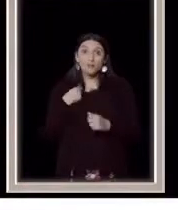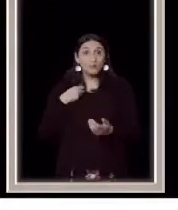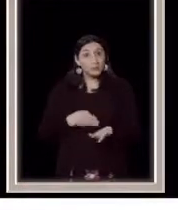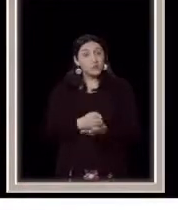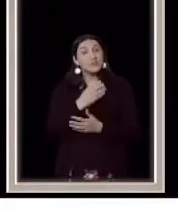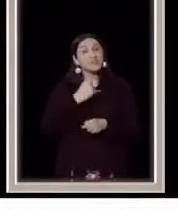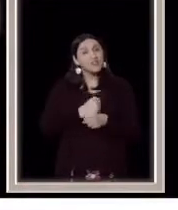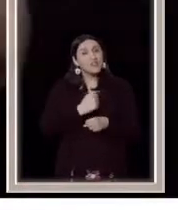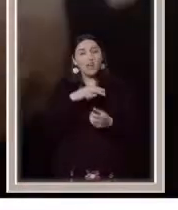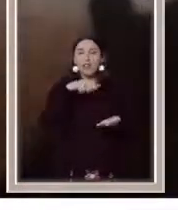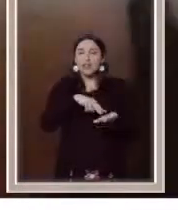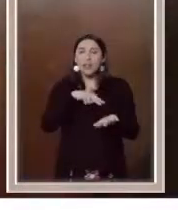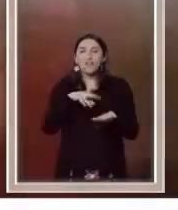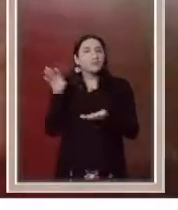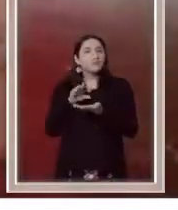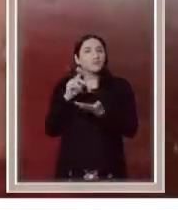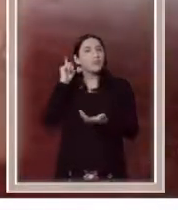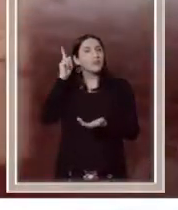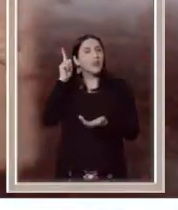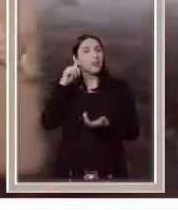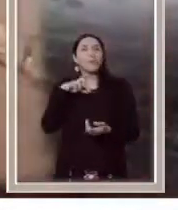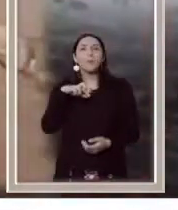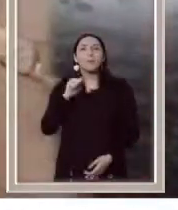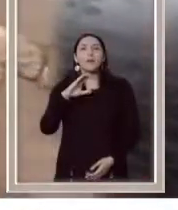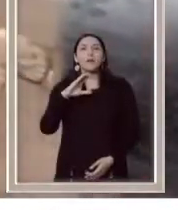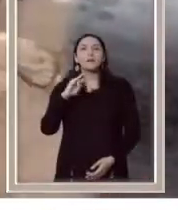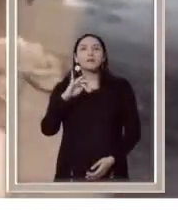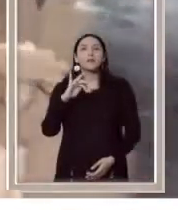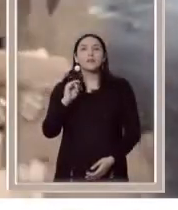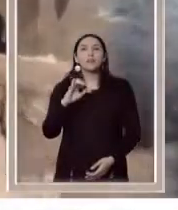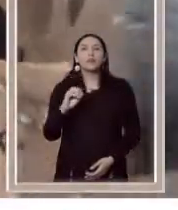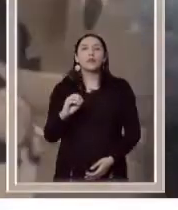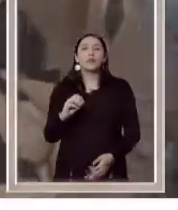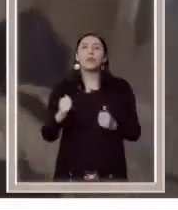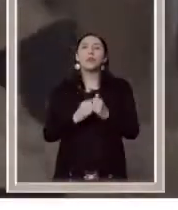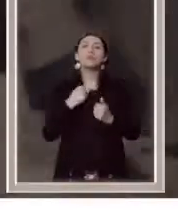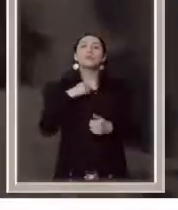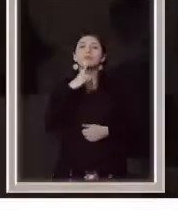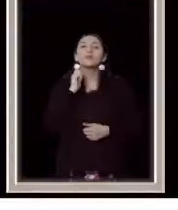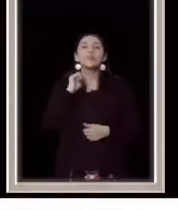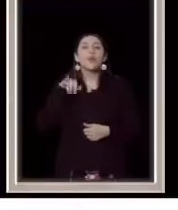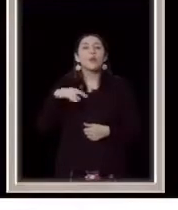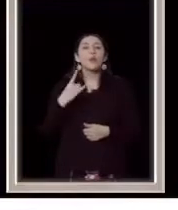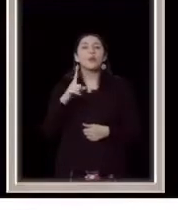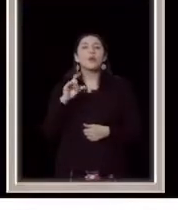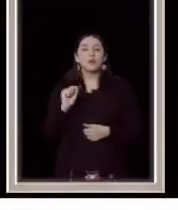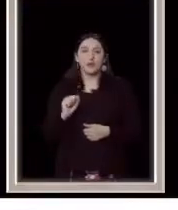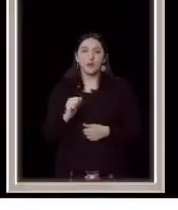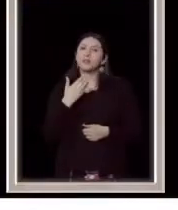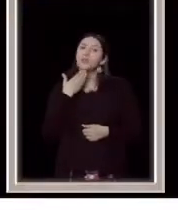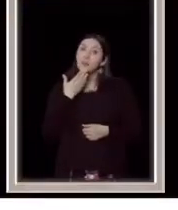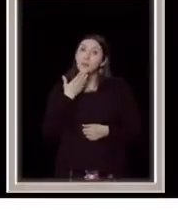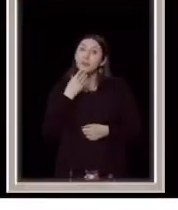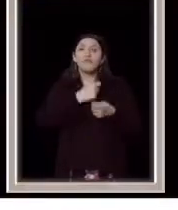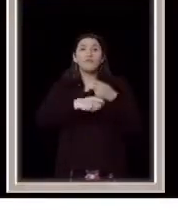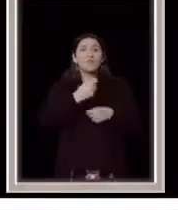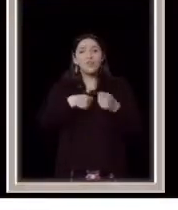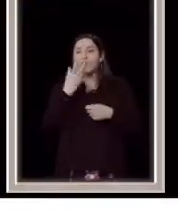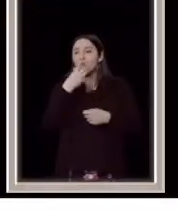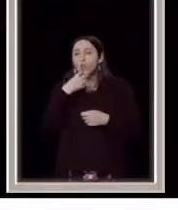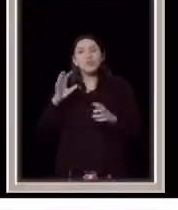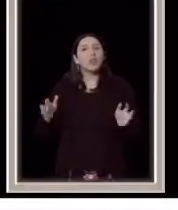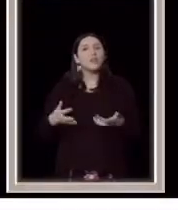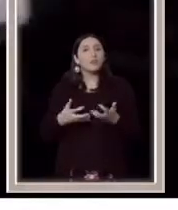A los 6 años grababa radioteatros en Radio del Pacífico junto a mi tía Julia. También